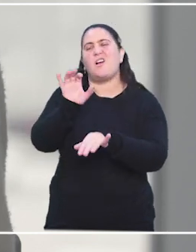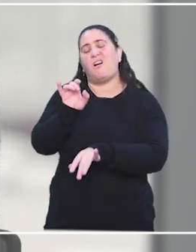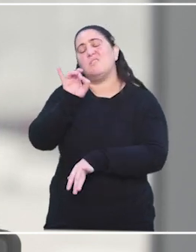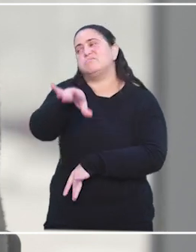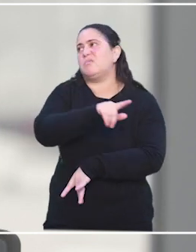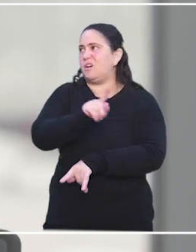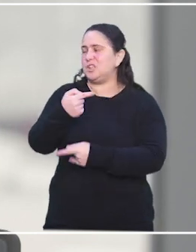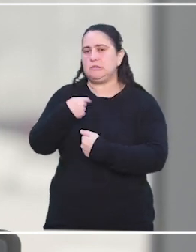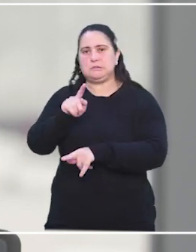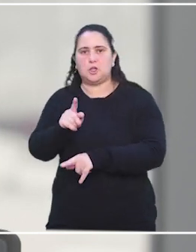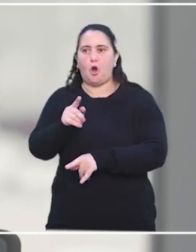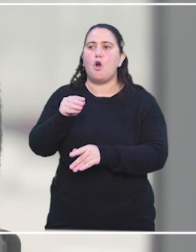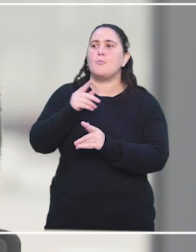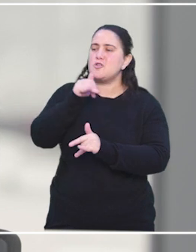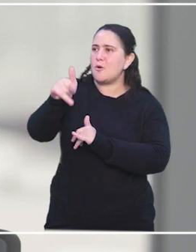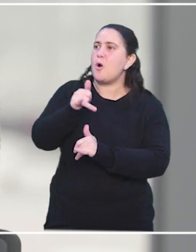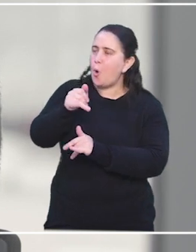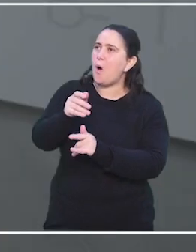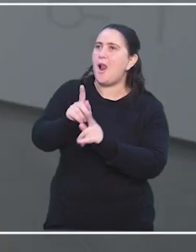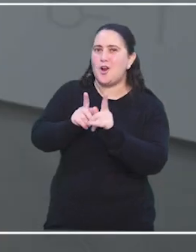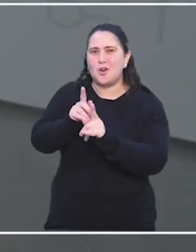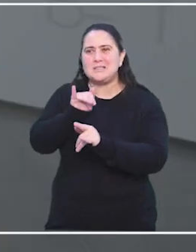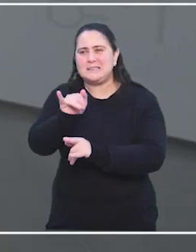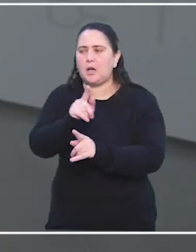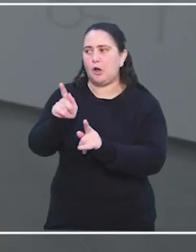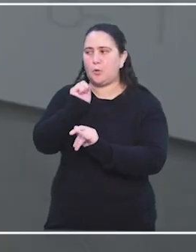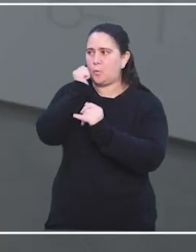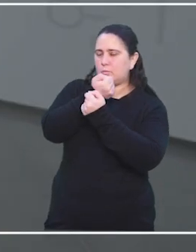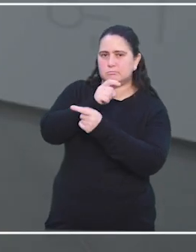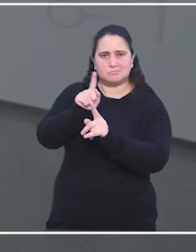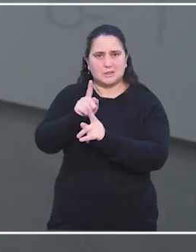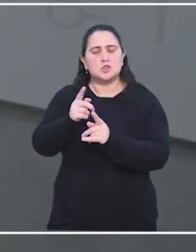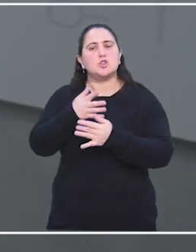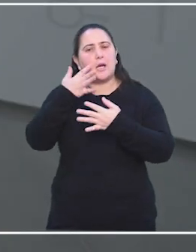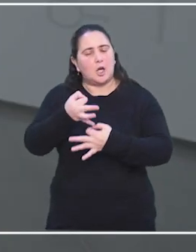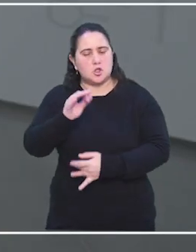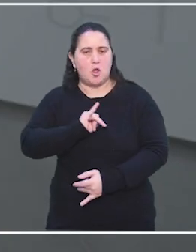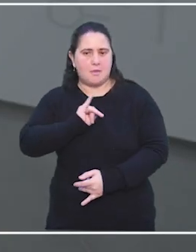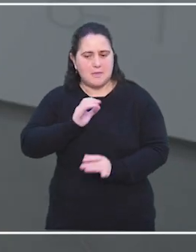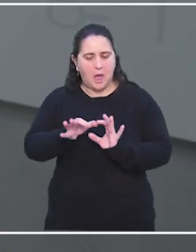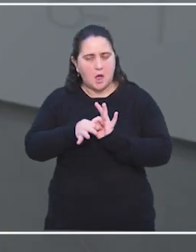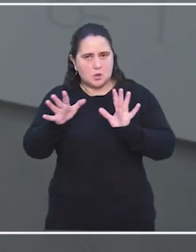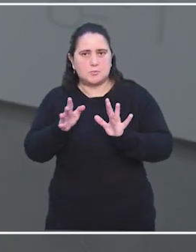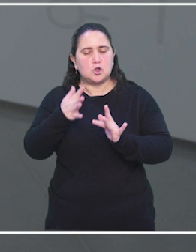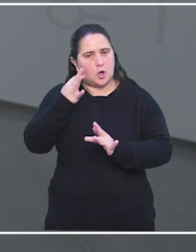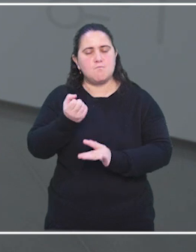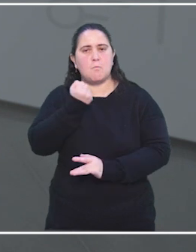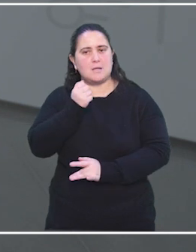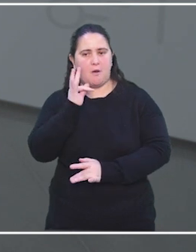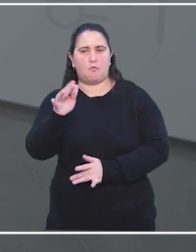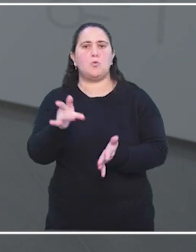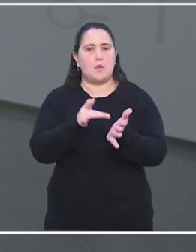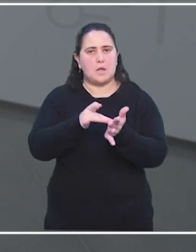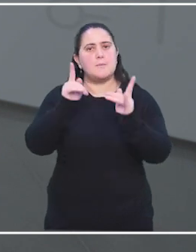datos comparten y no comparten. Entonces, esa autonomía sobre nuestra identidad yo creo que es un tema bien importante para el futuro digital y